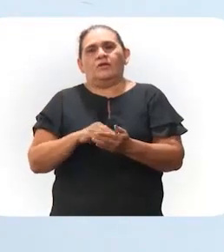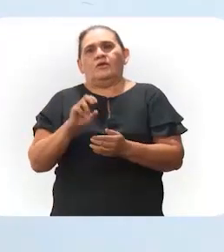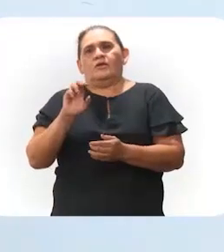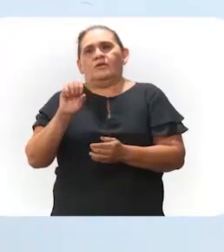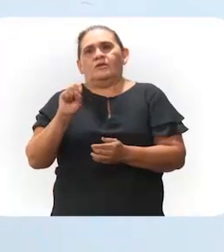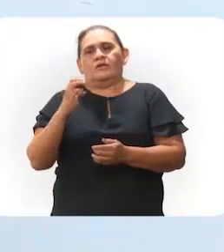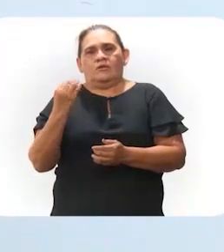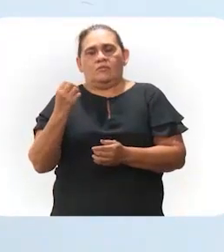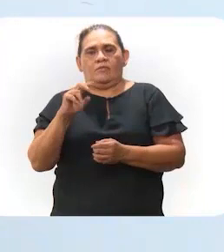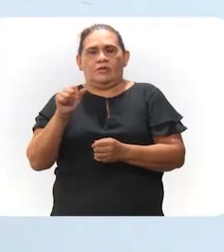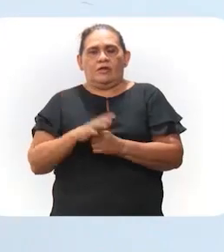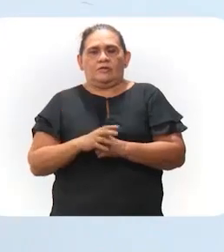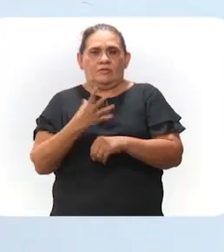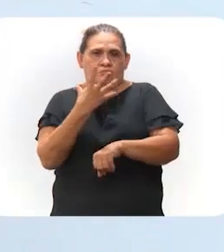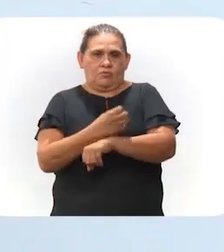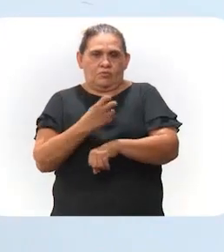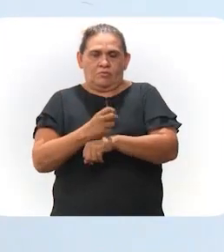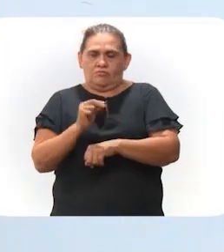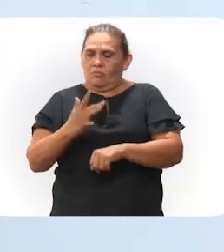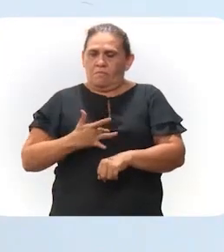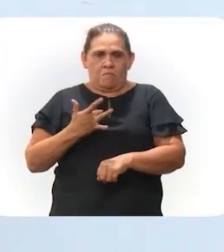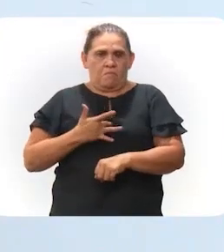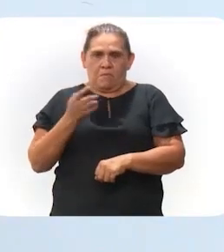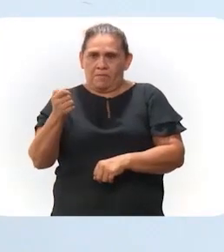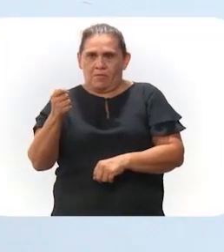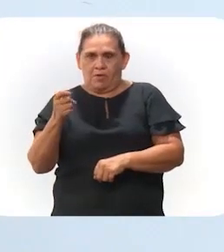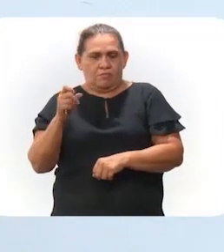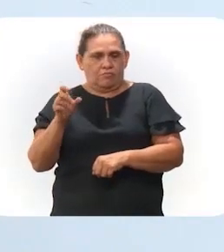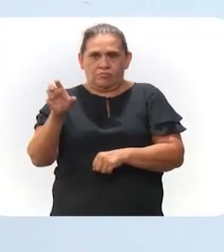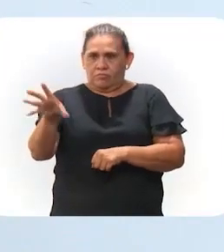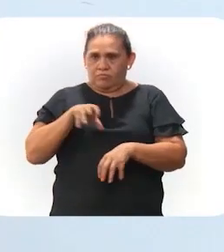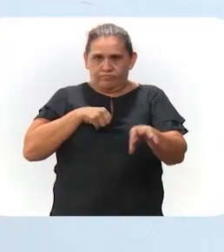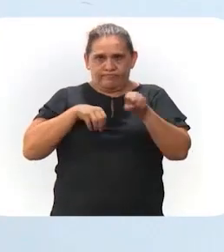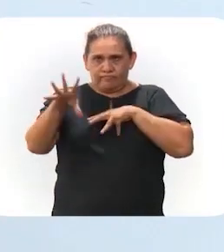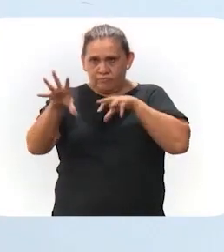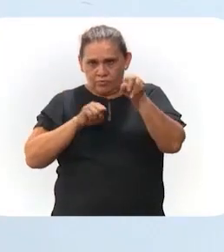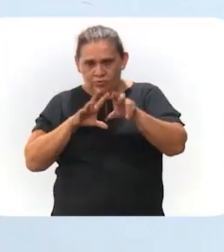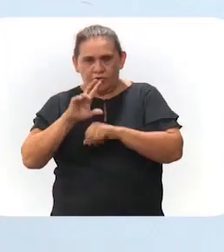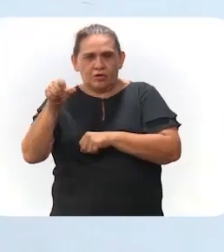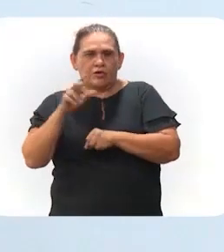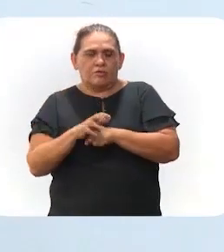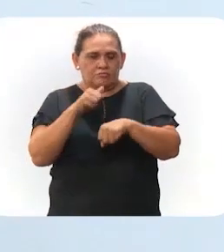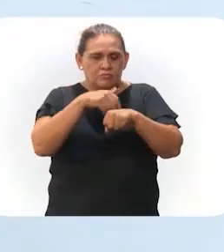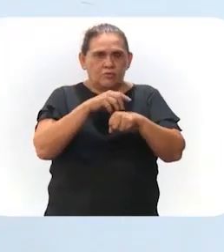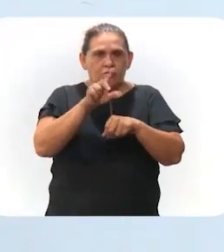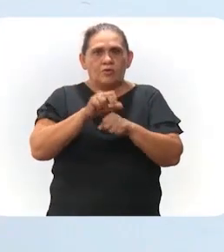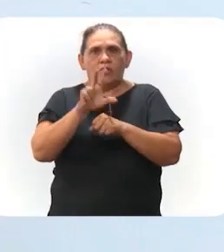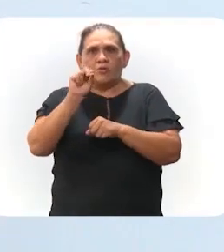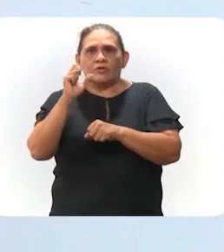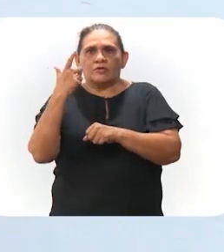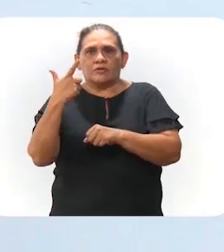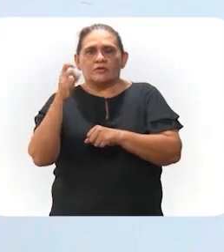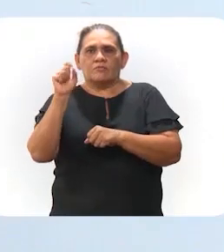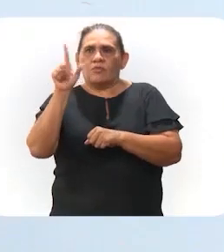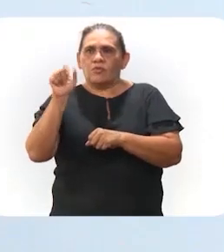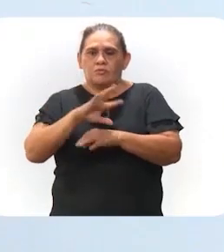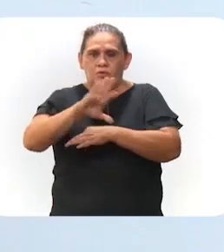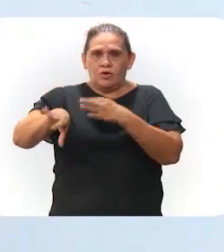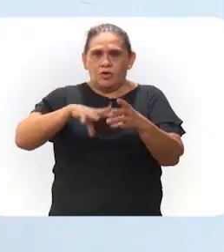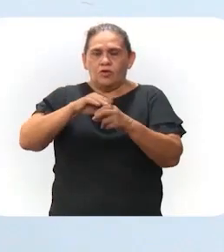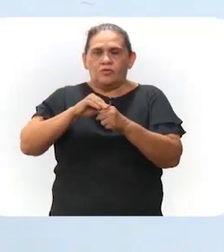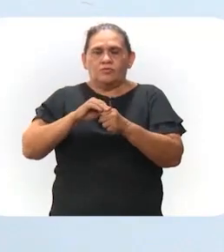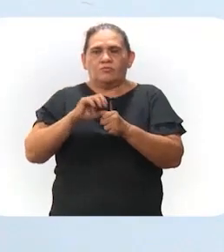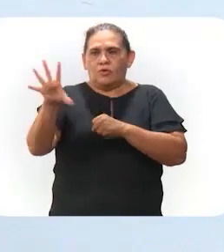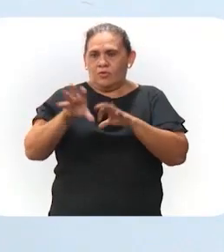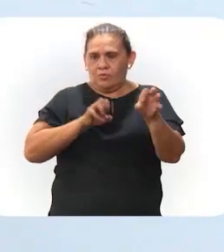62.369 pacientes ya se recuperaron, no presentan síntomas ni pueden contagiar. Esta cifra representa el 87% del total de